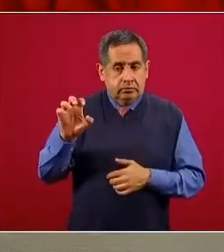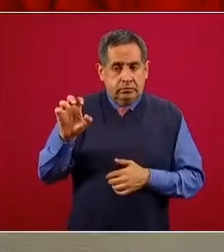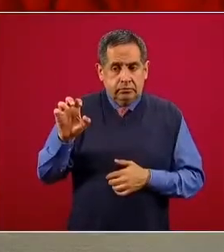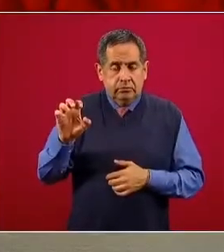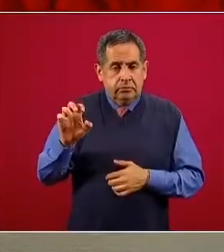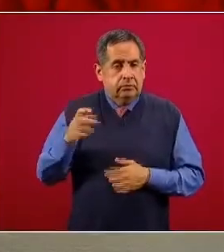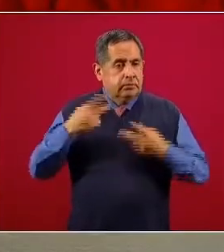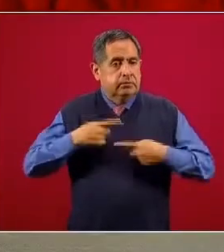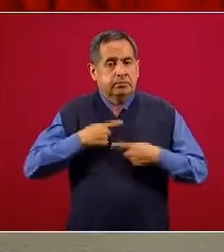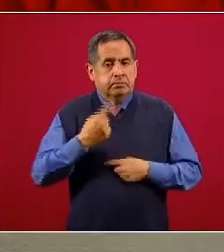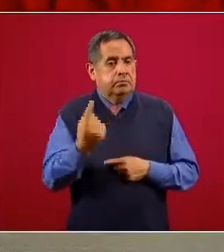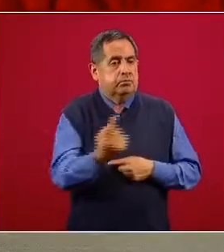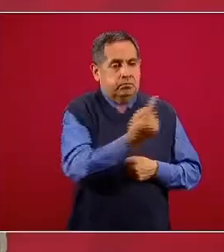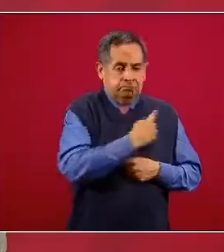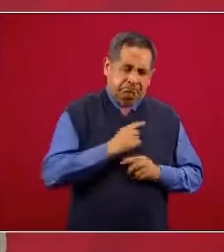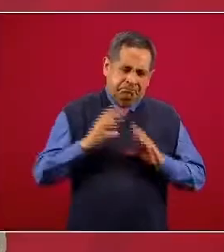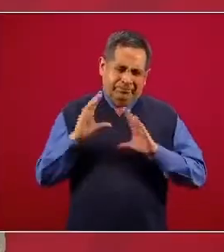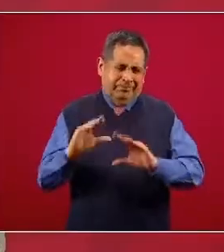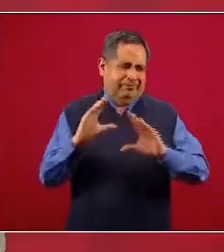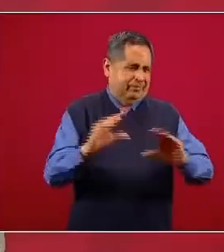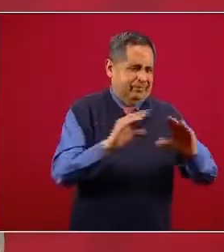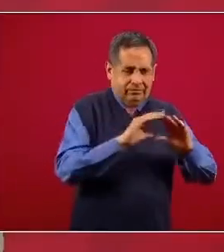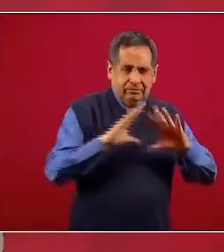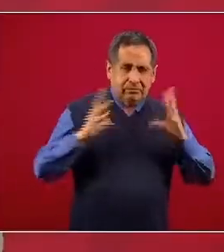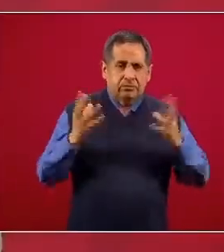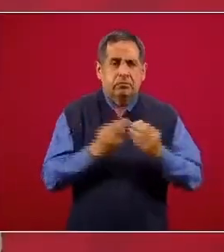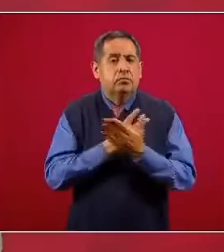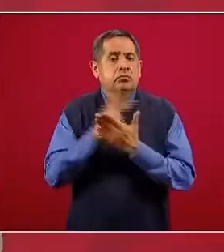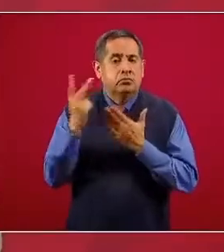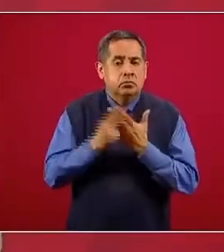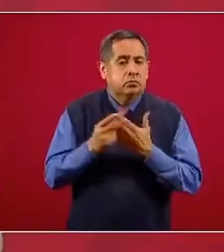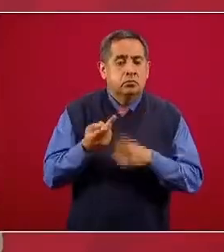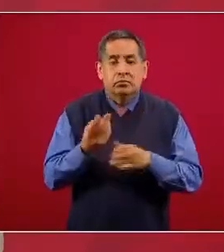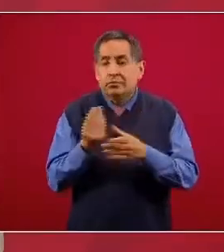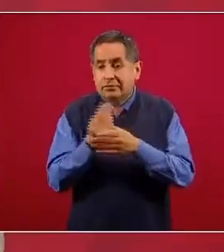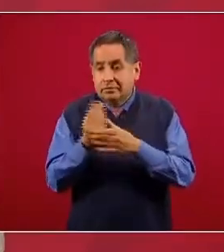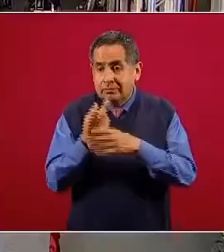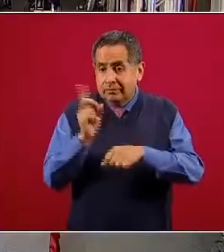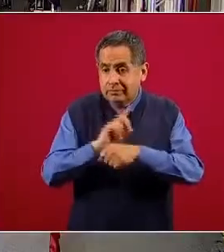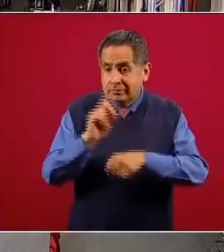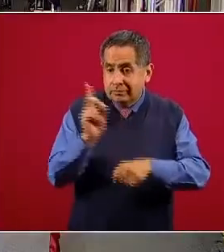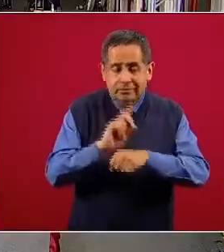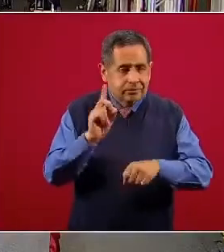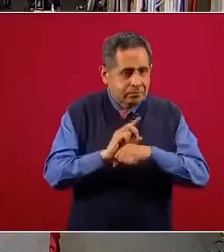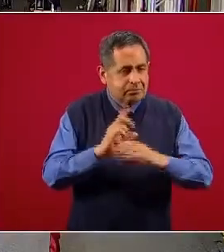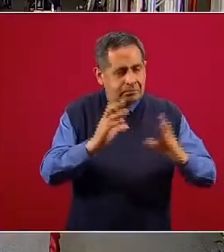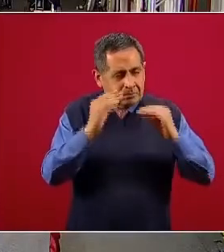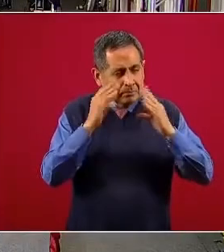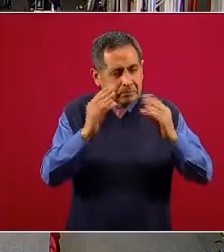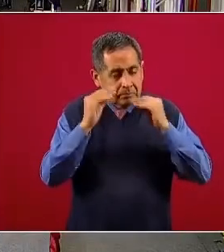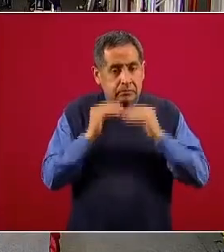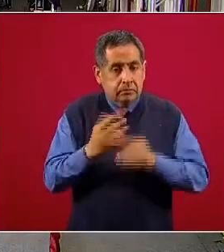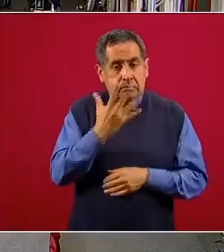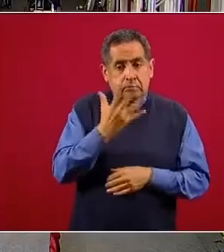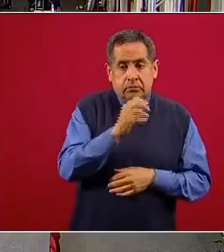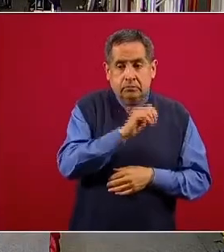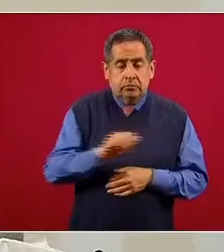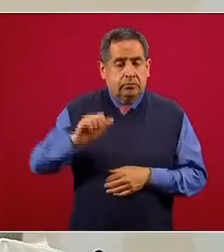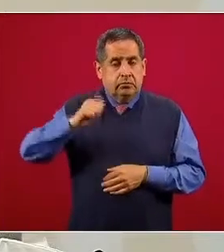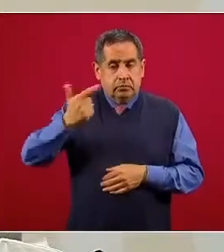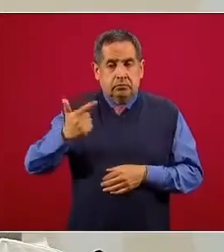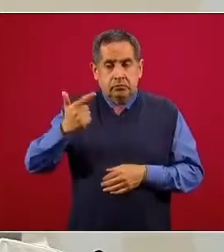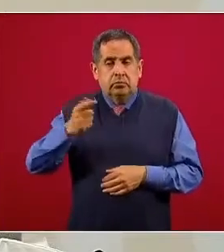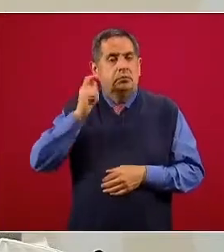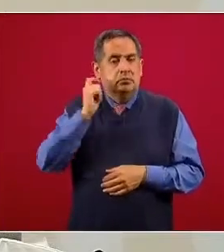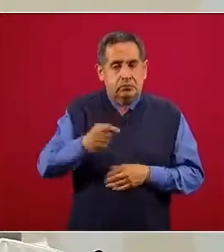83.500 recursos humanos para la salud en un programa de clases diarias. Todos los días de 5 a 7